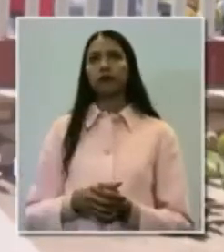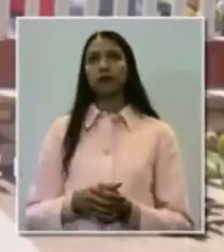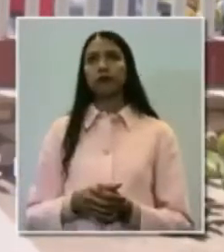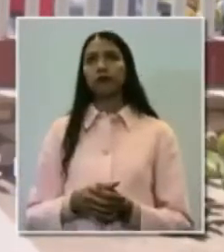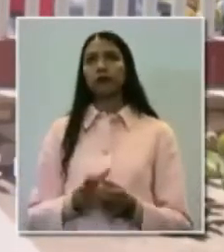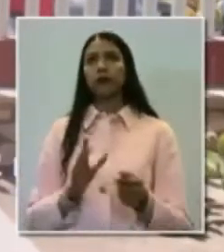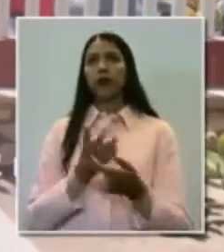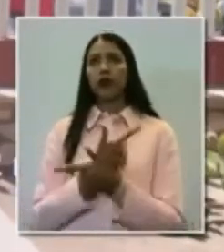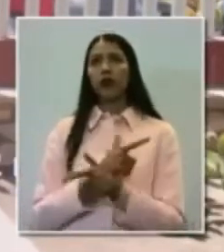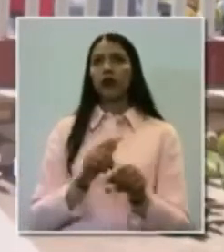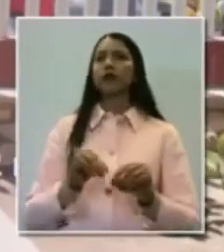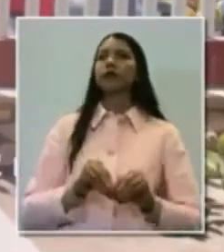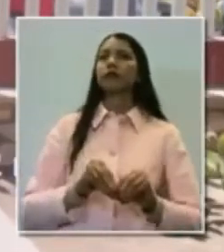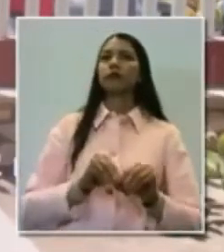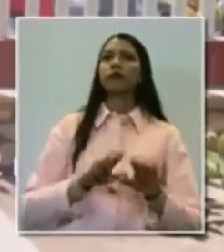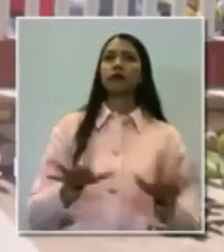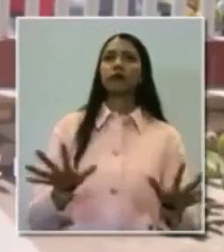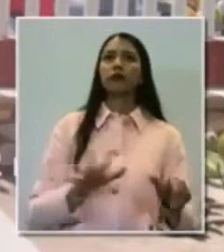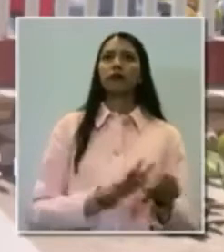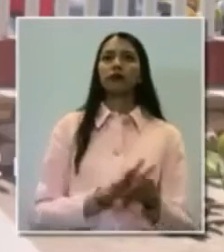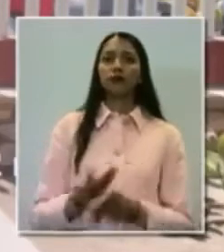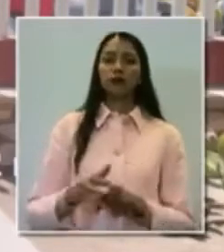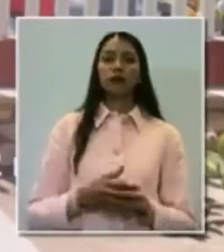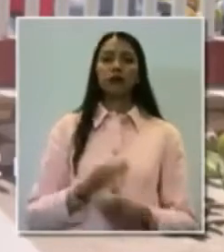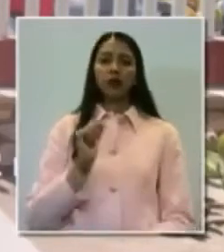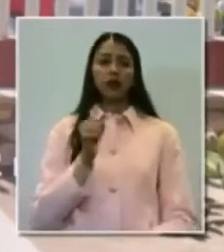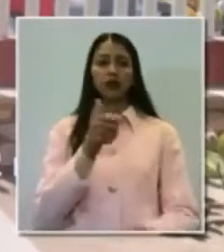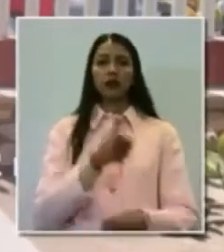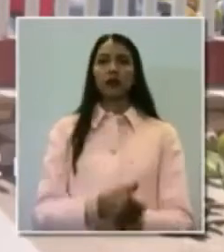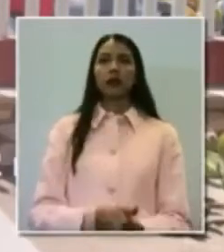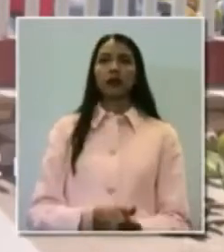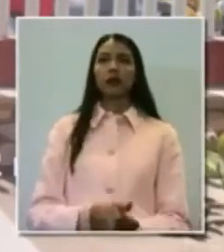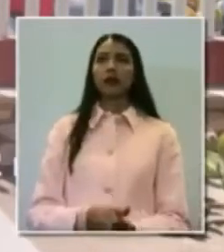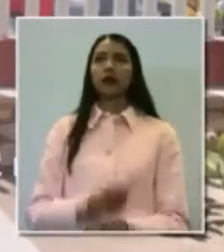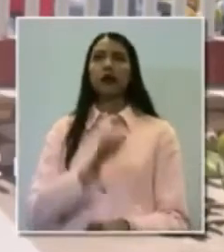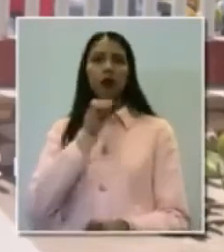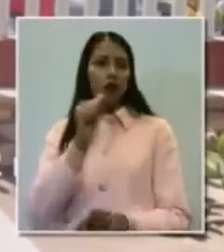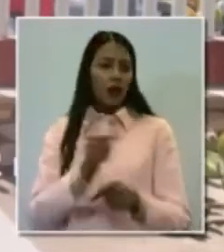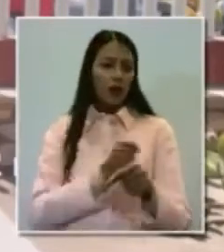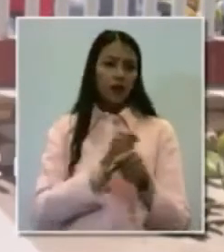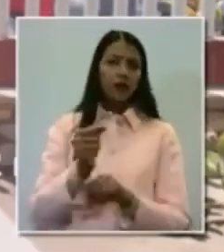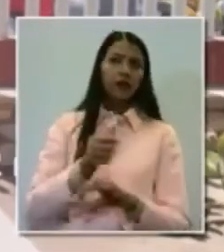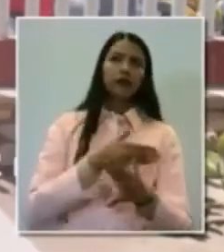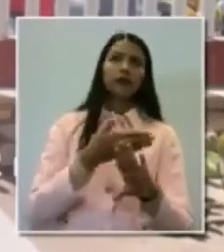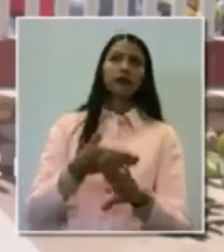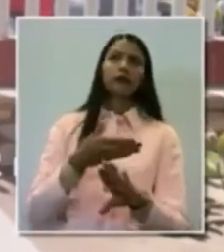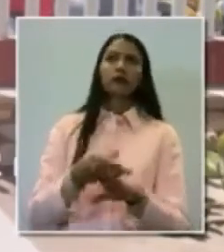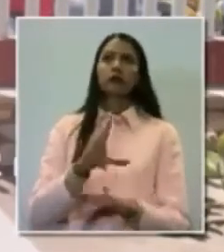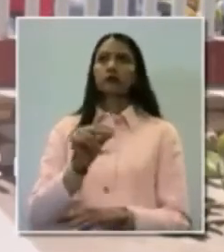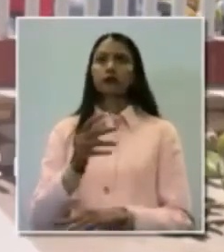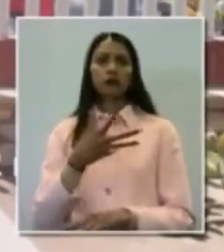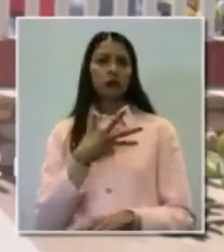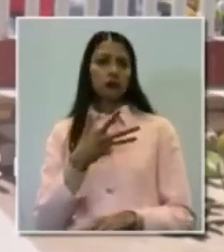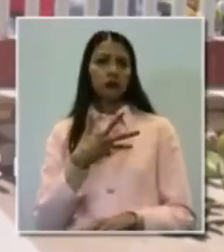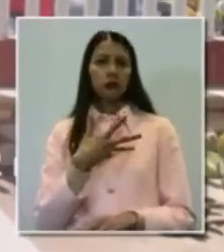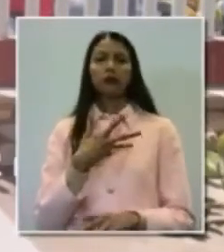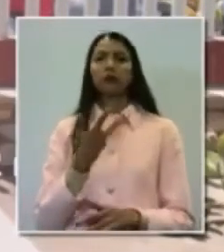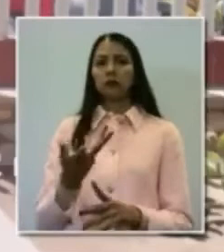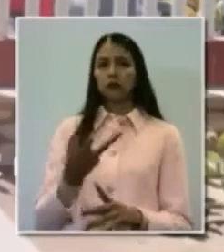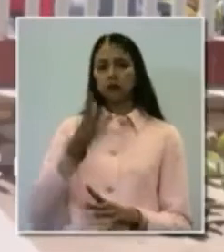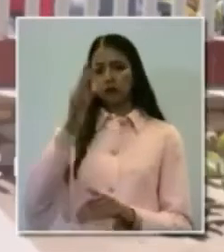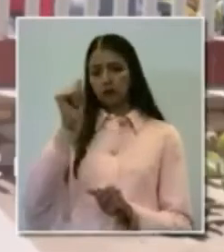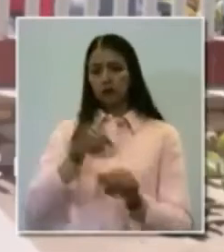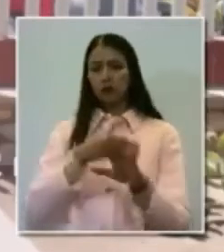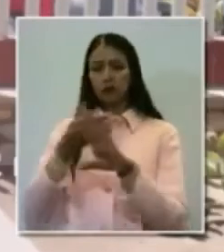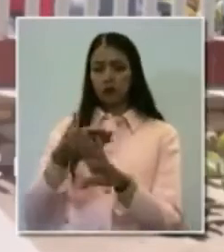que ver con la liberación de las instalaciones sin violencia. Ni no estamos a favor de esto, siempre